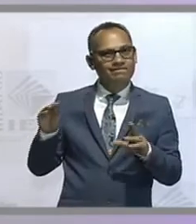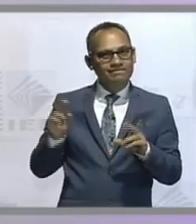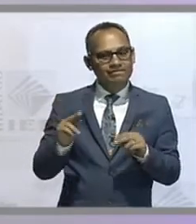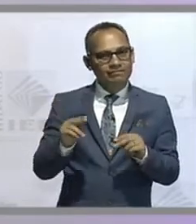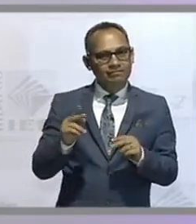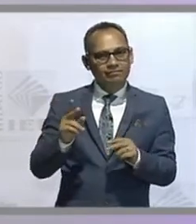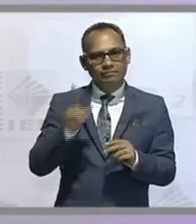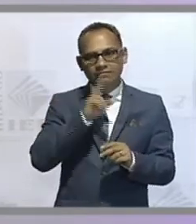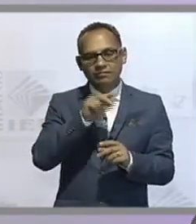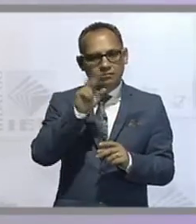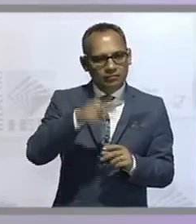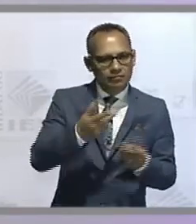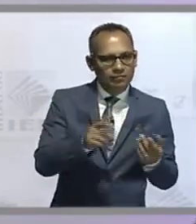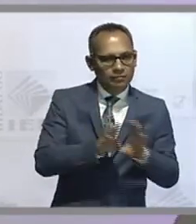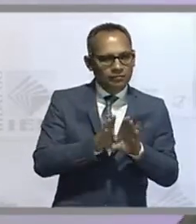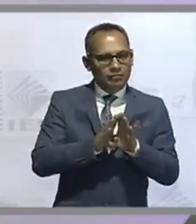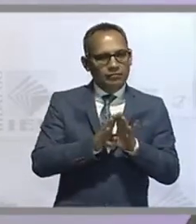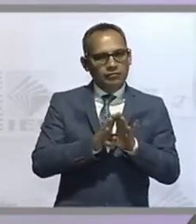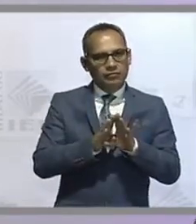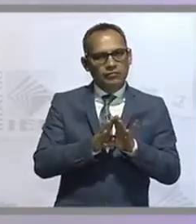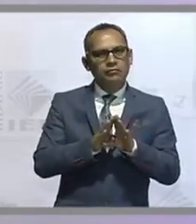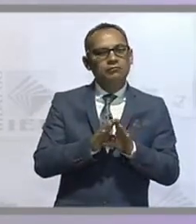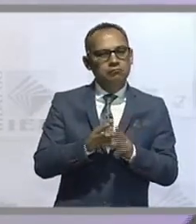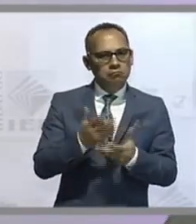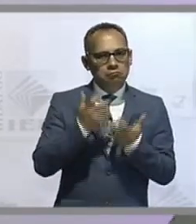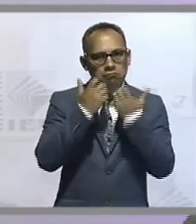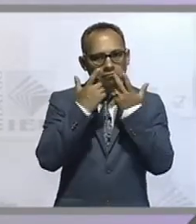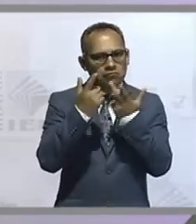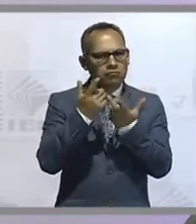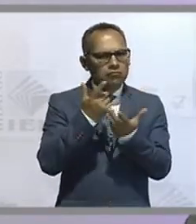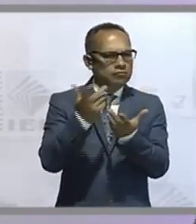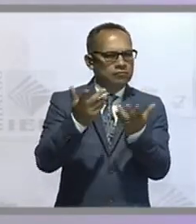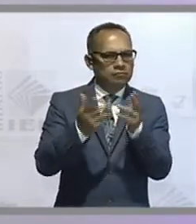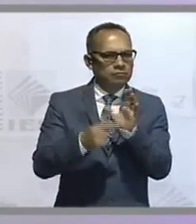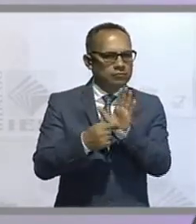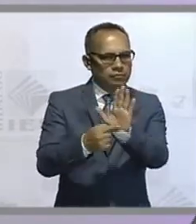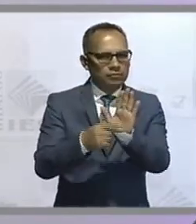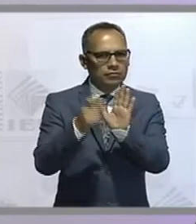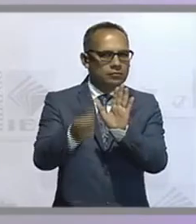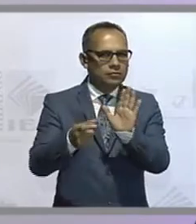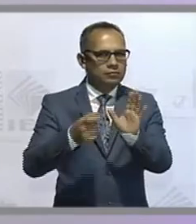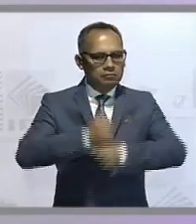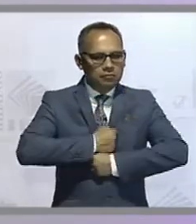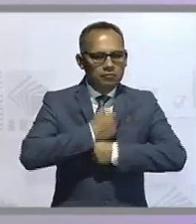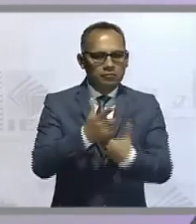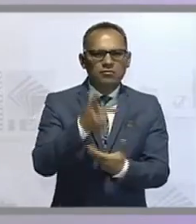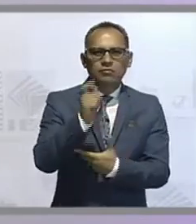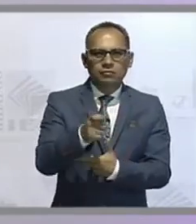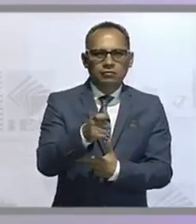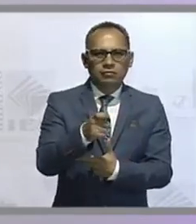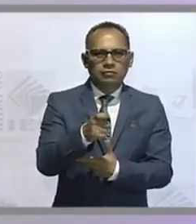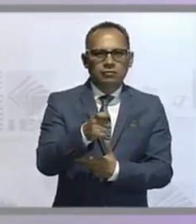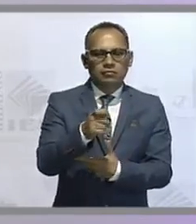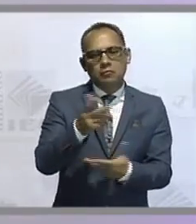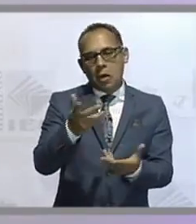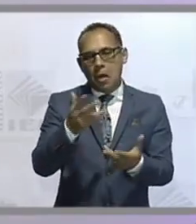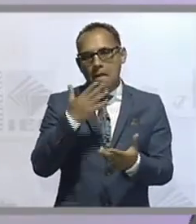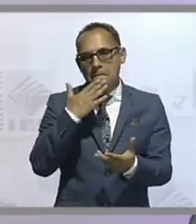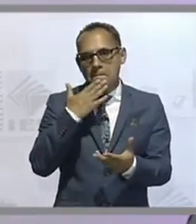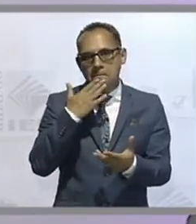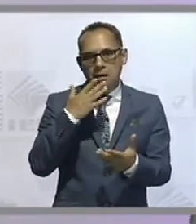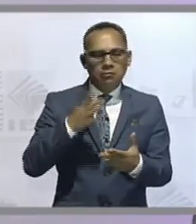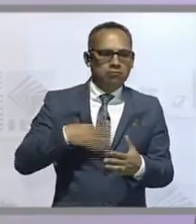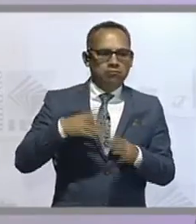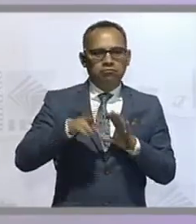nosotros estamos diciéndole a la gente lo que queremos realmente porque de lo contrario desde arriba se ven muy bonitas las cosas y